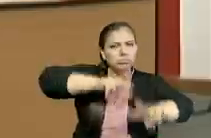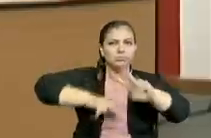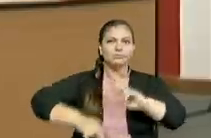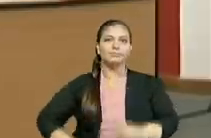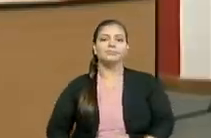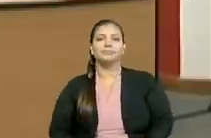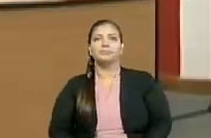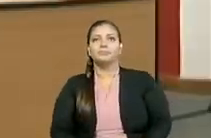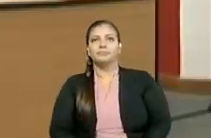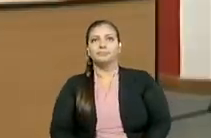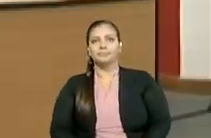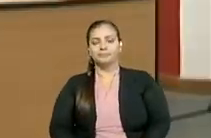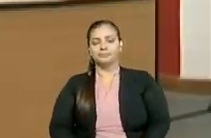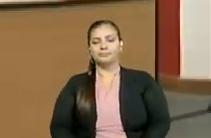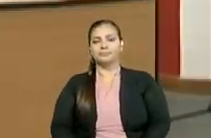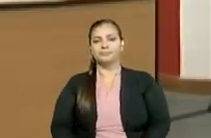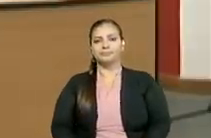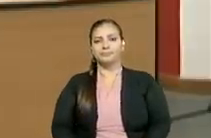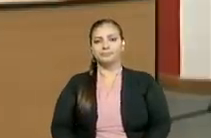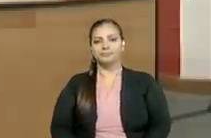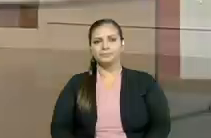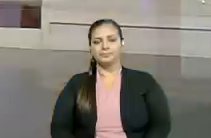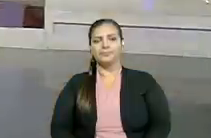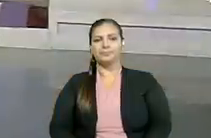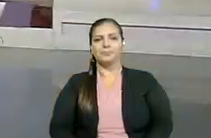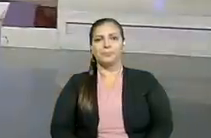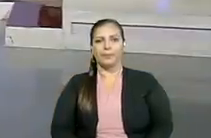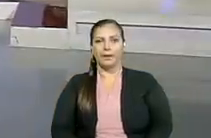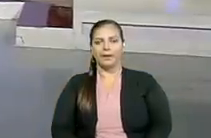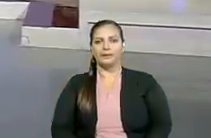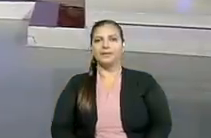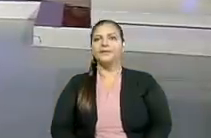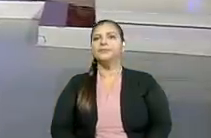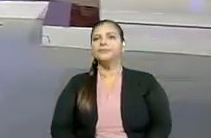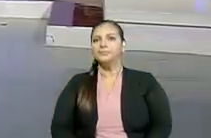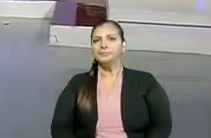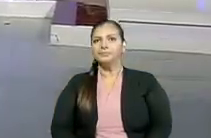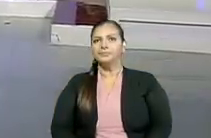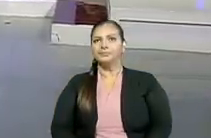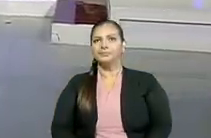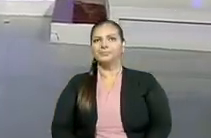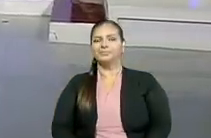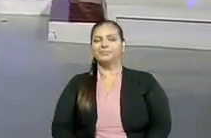capital serán completamente gratuitos. En Quito informó Adriana Rojas.